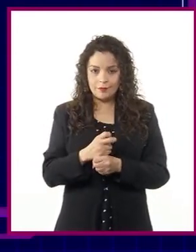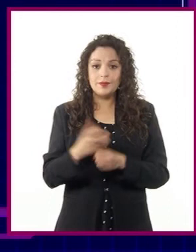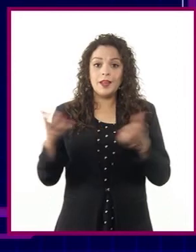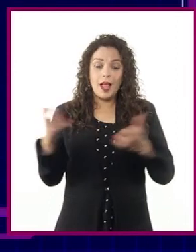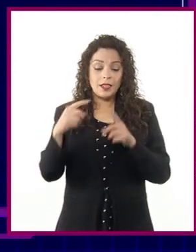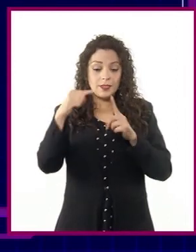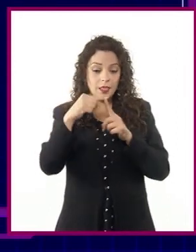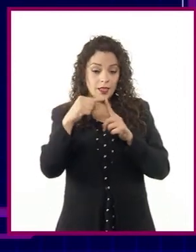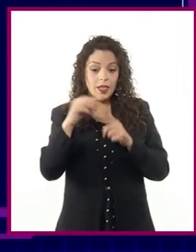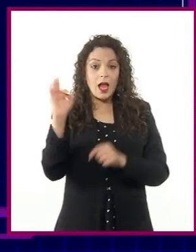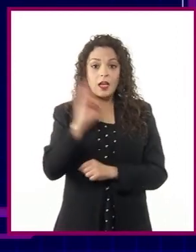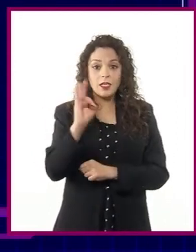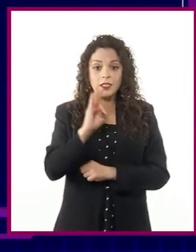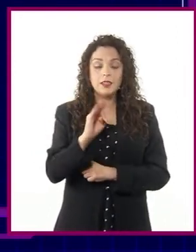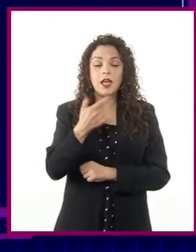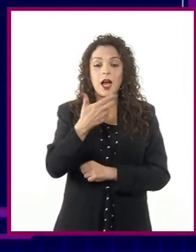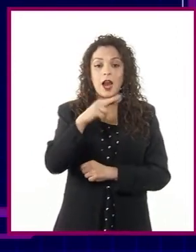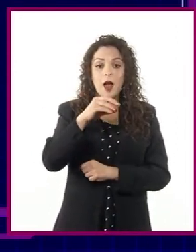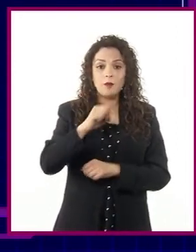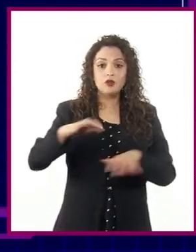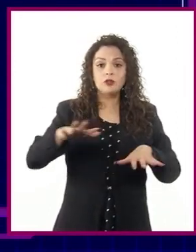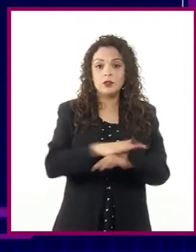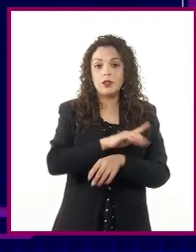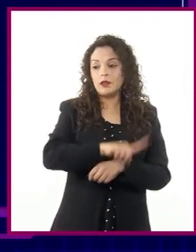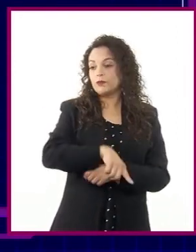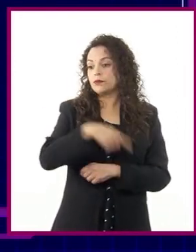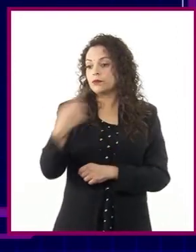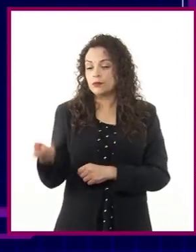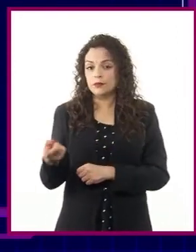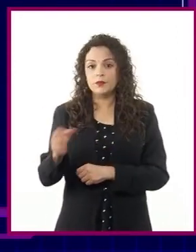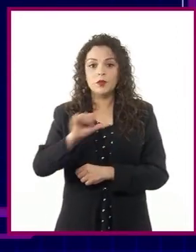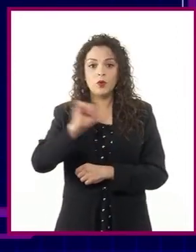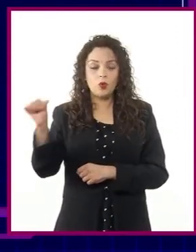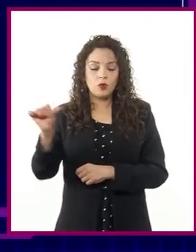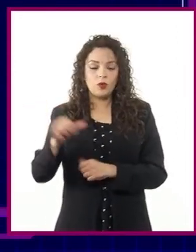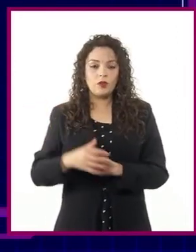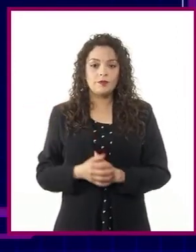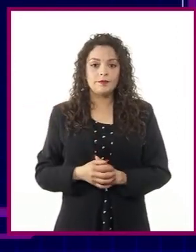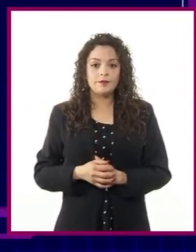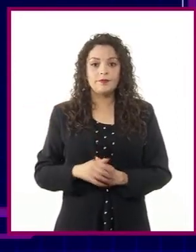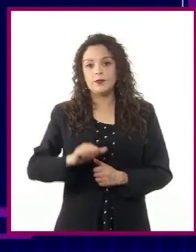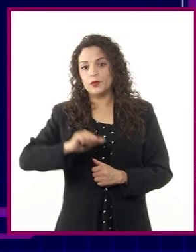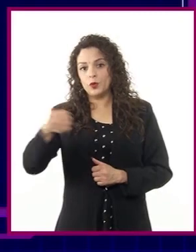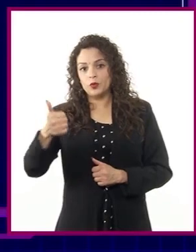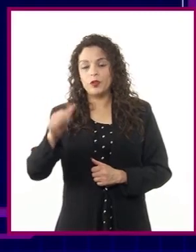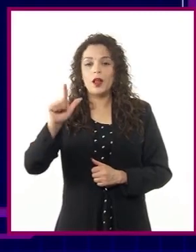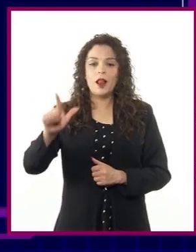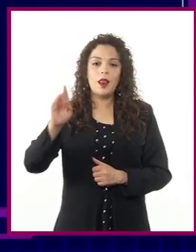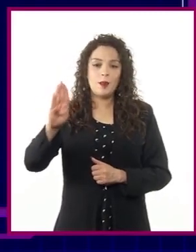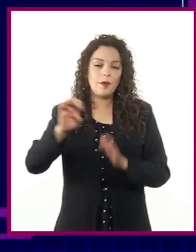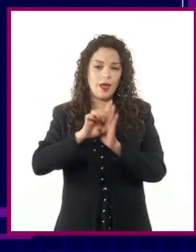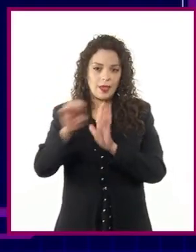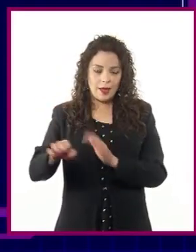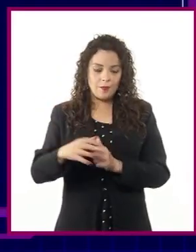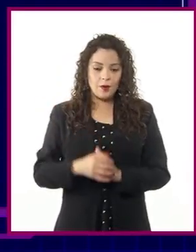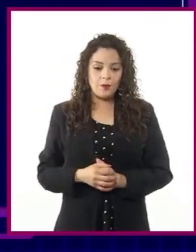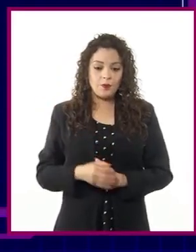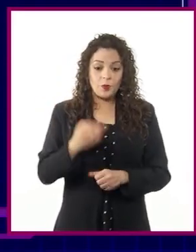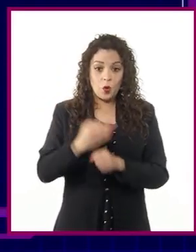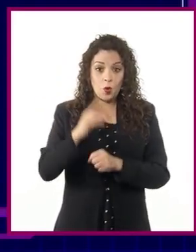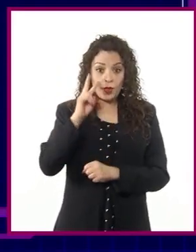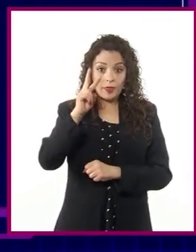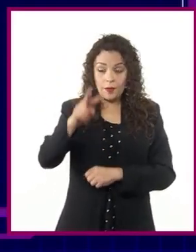se trata de pasar gramos o cualquier otra unidad del Sistema Internacional a libras. En el ejemplo, para